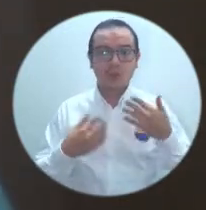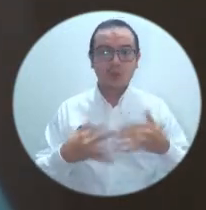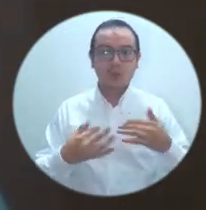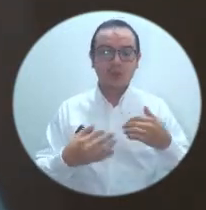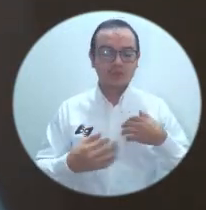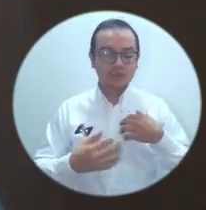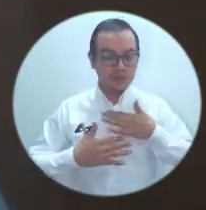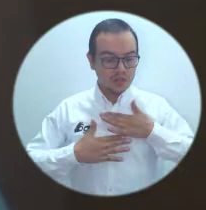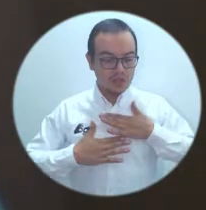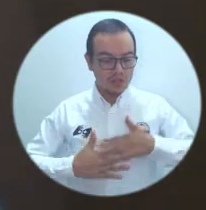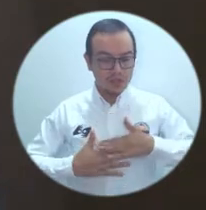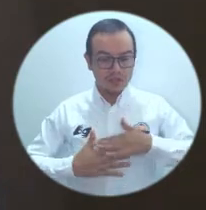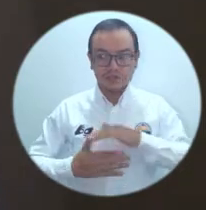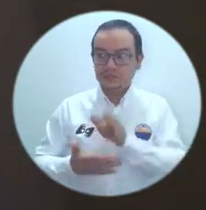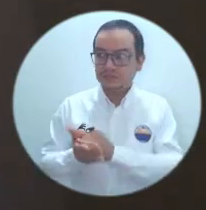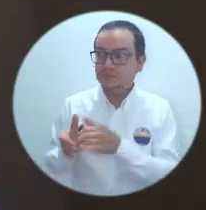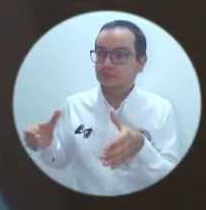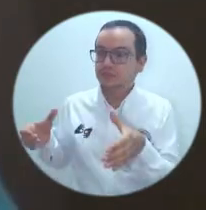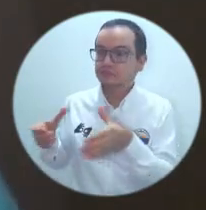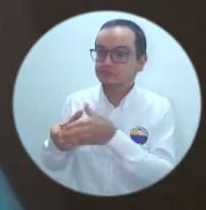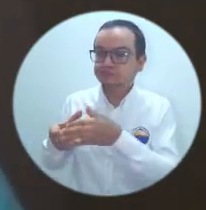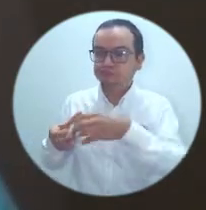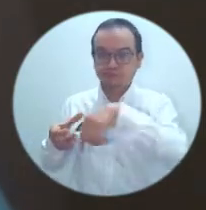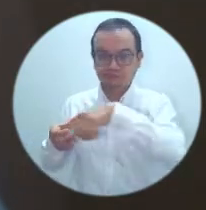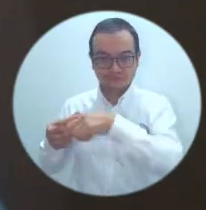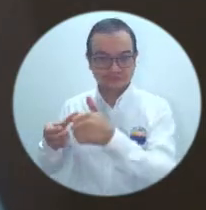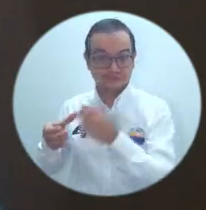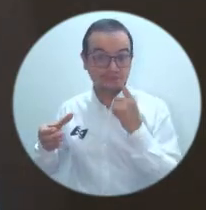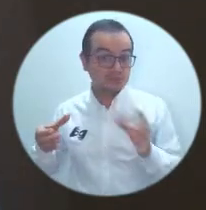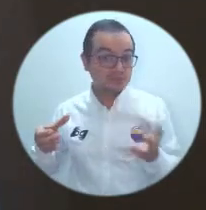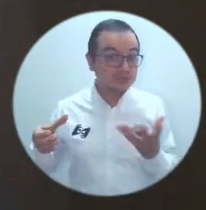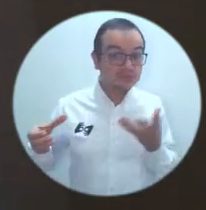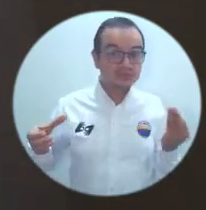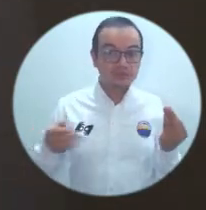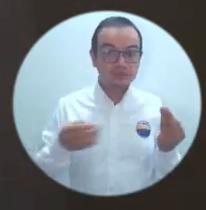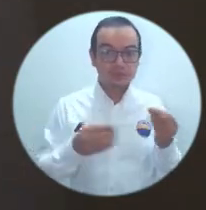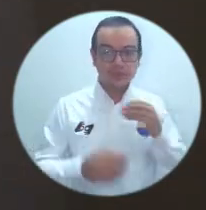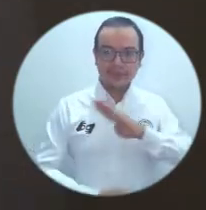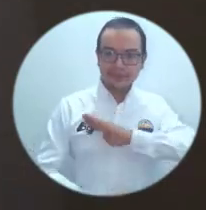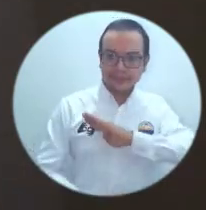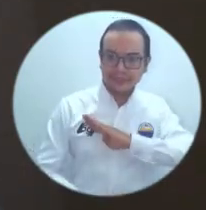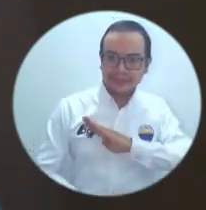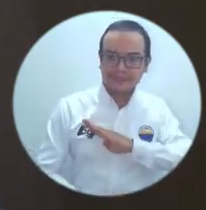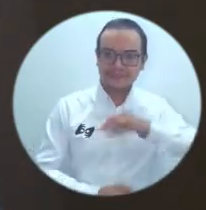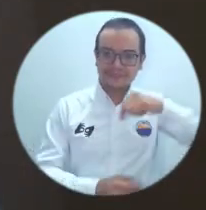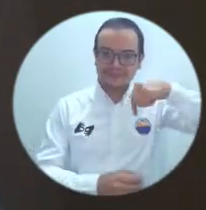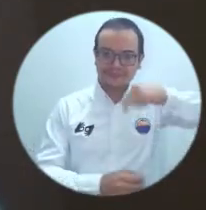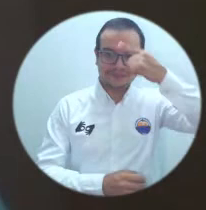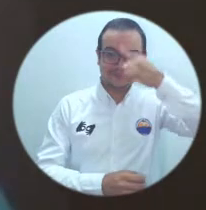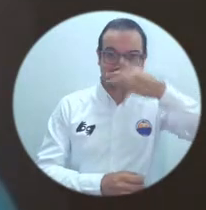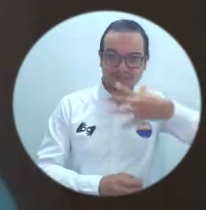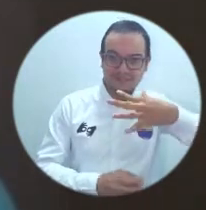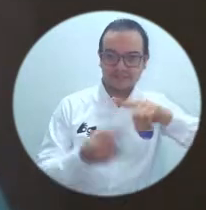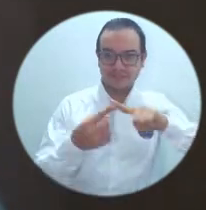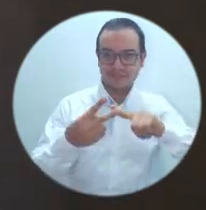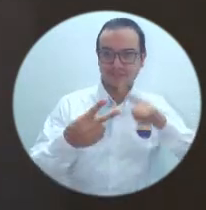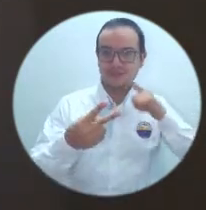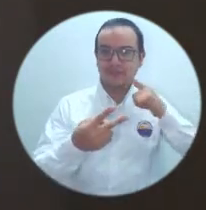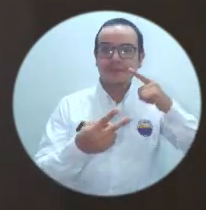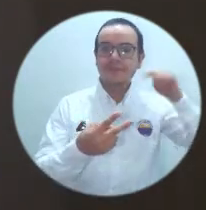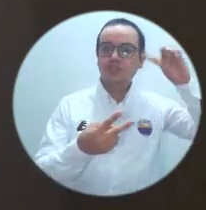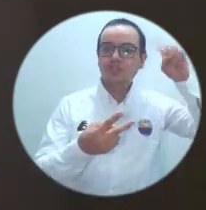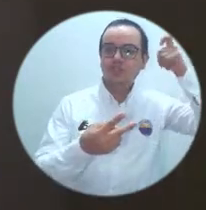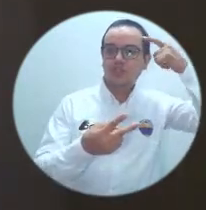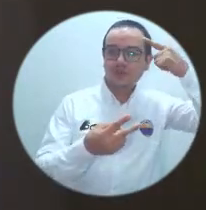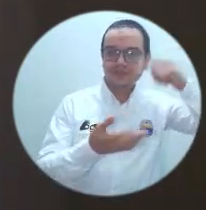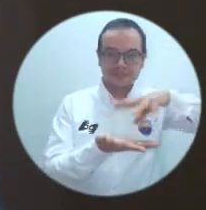nos encontramos, es necesario que los distintos entes territoriales, como lo son la Alcaldía Distrital de